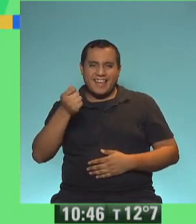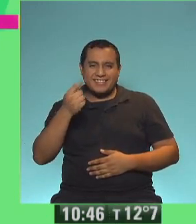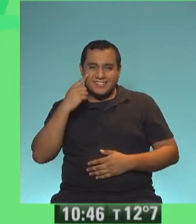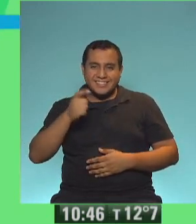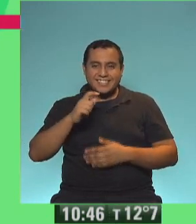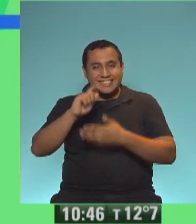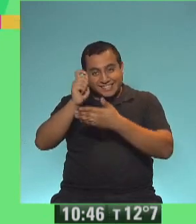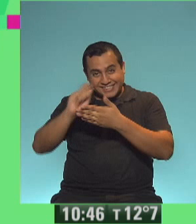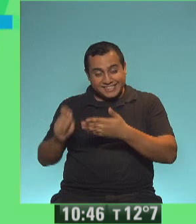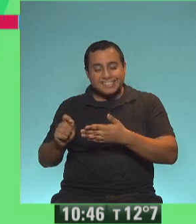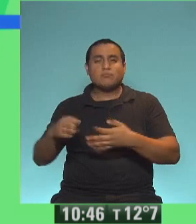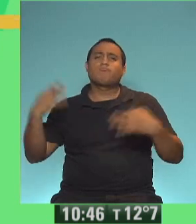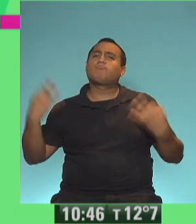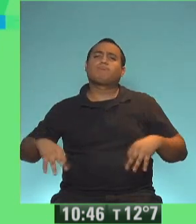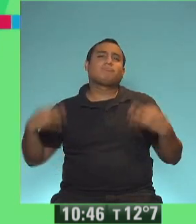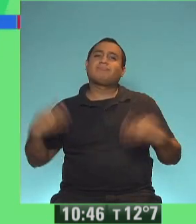Qué bueno.